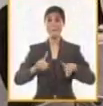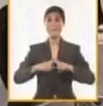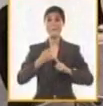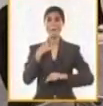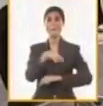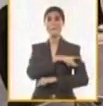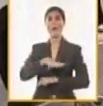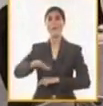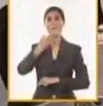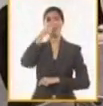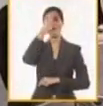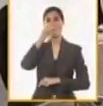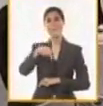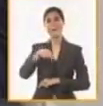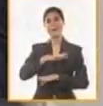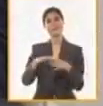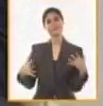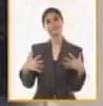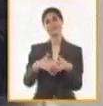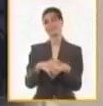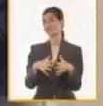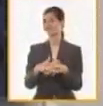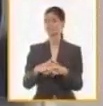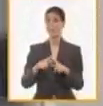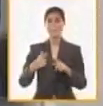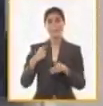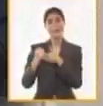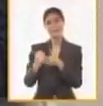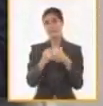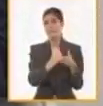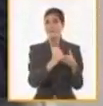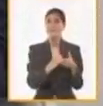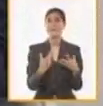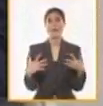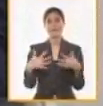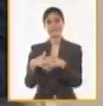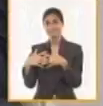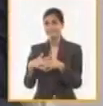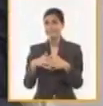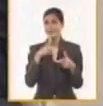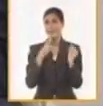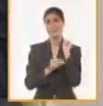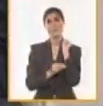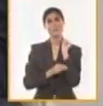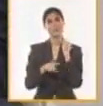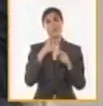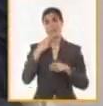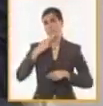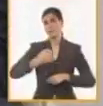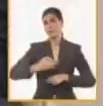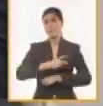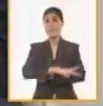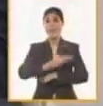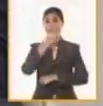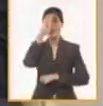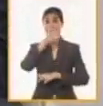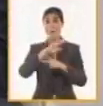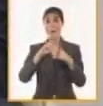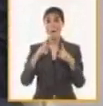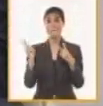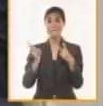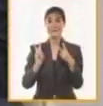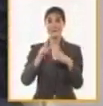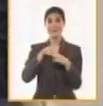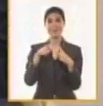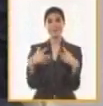cubano. La solidaridad, la hermandad, siempre juntos, unidos,